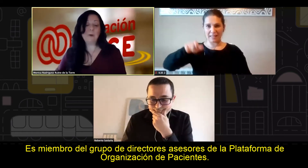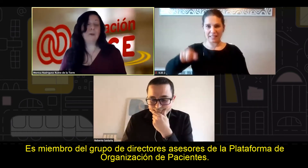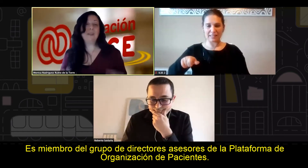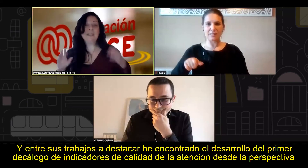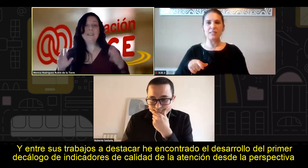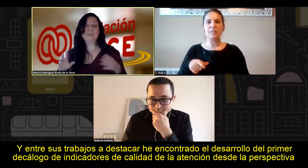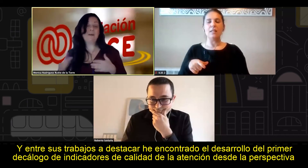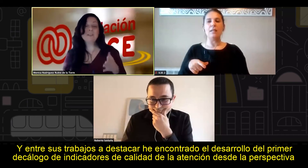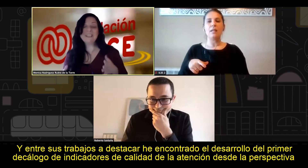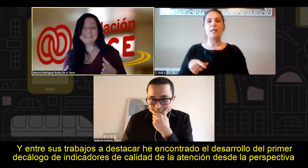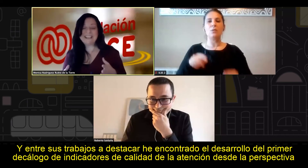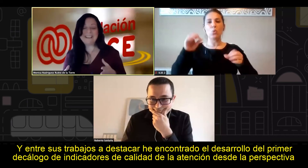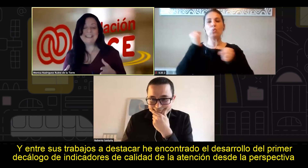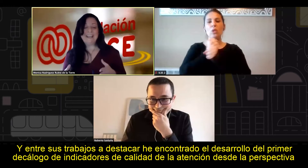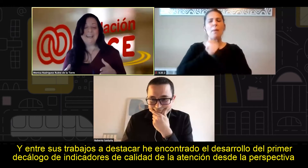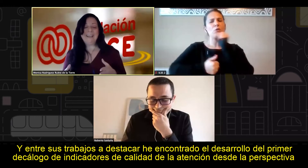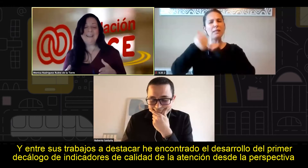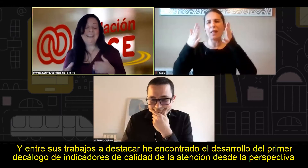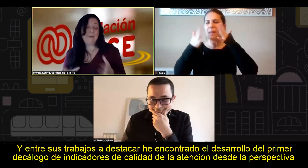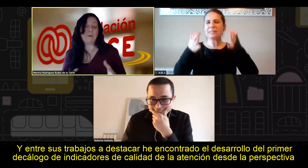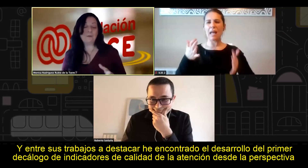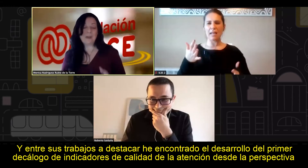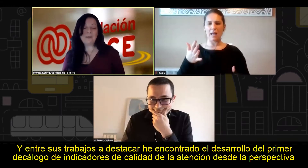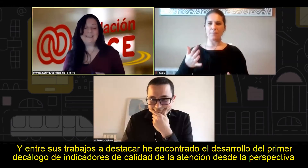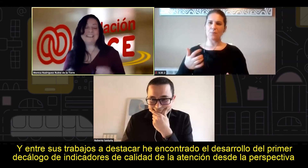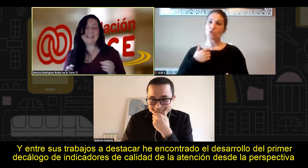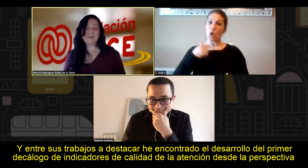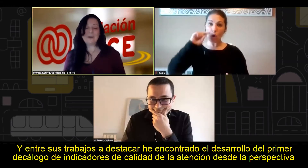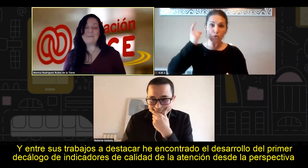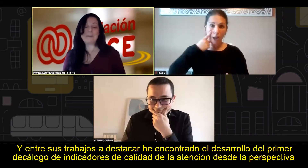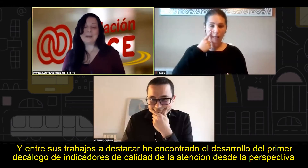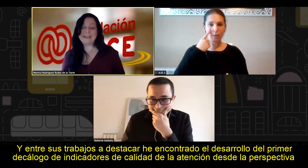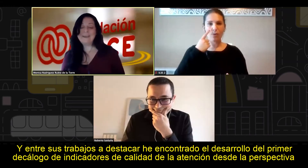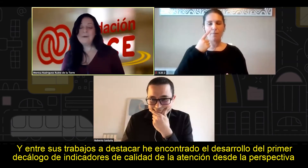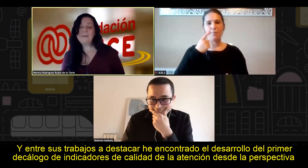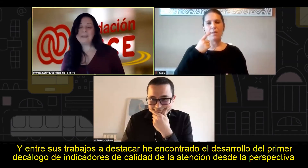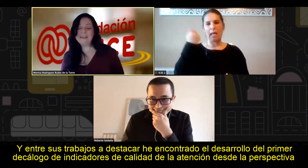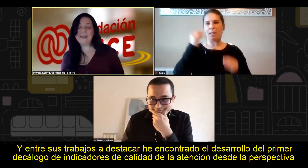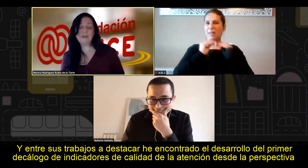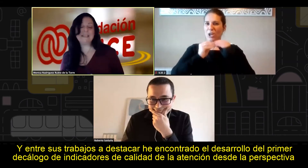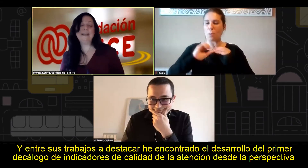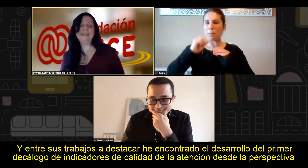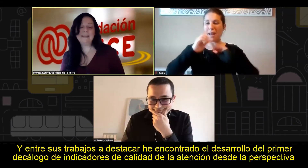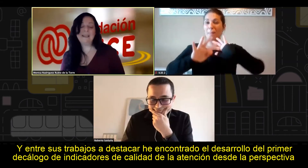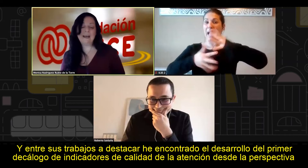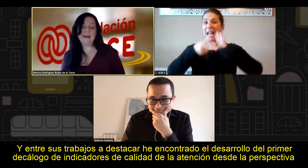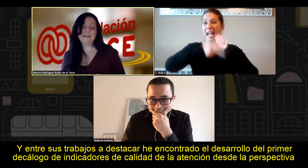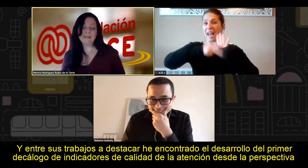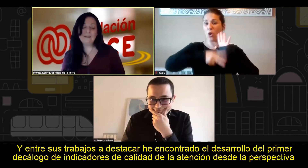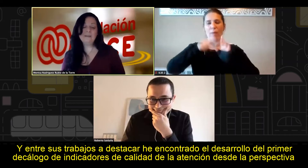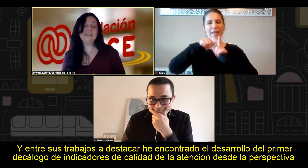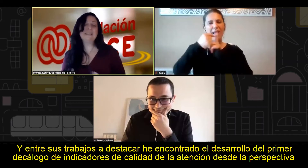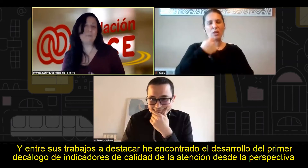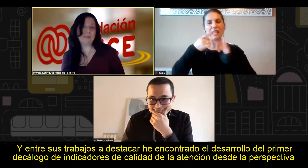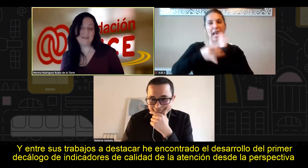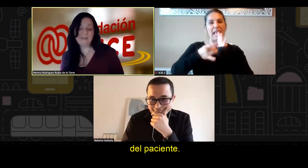bueno, entre sus trabajos a destacar, yo he encontrado el desarrollo del primer decálogo de indicadores de calidad de la atención